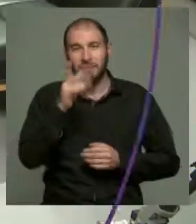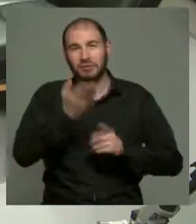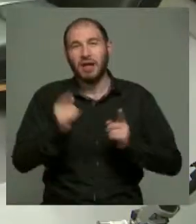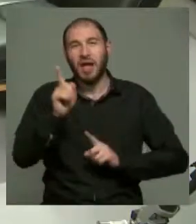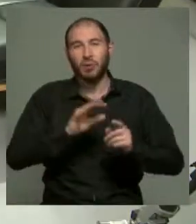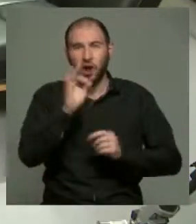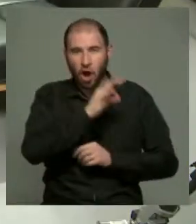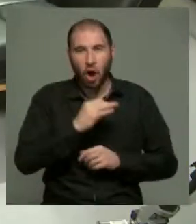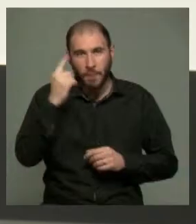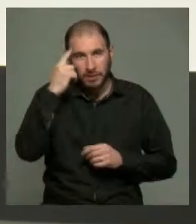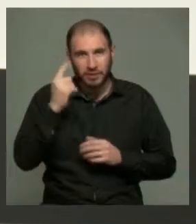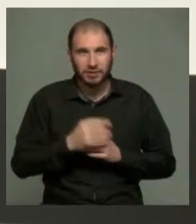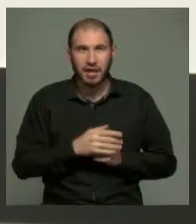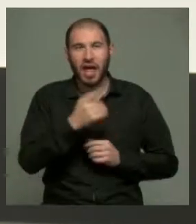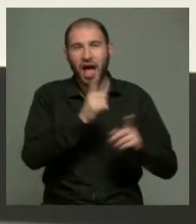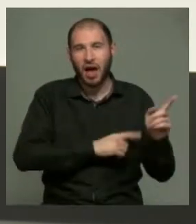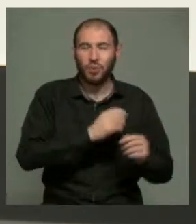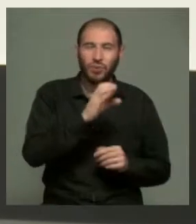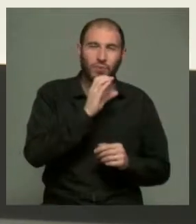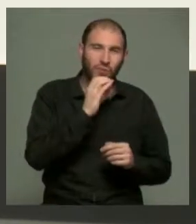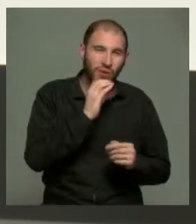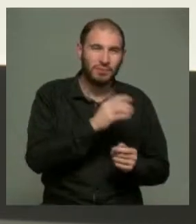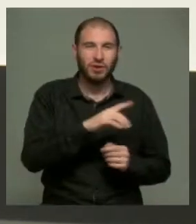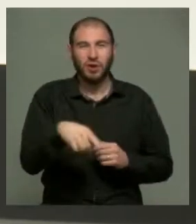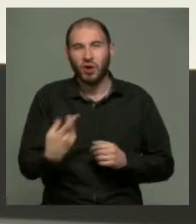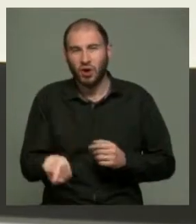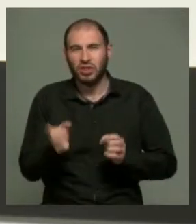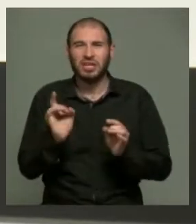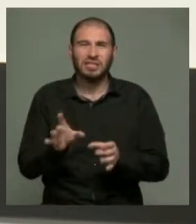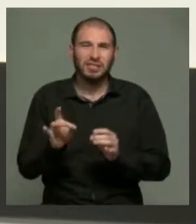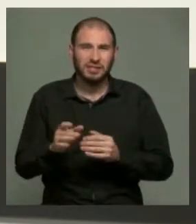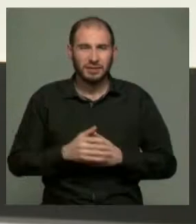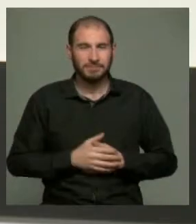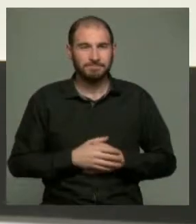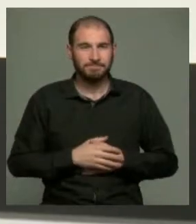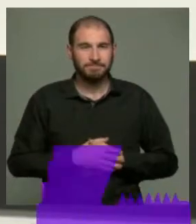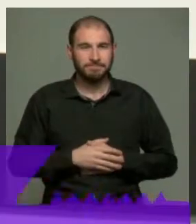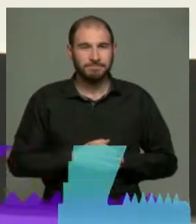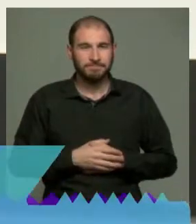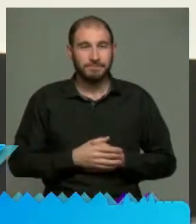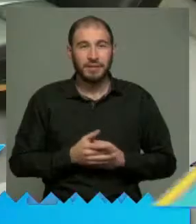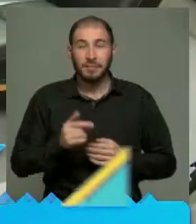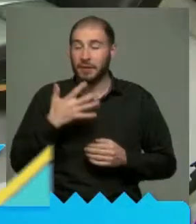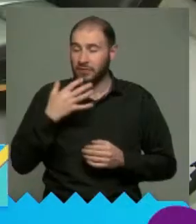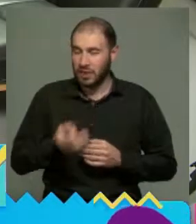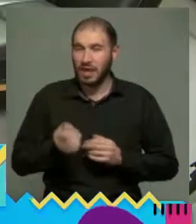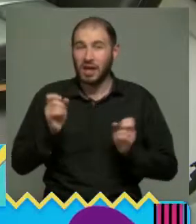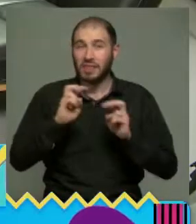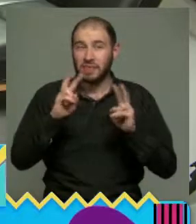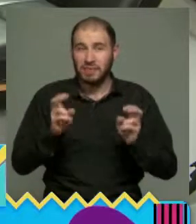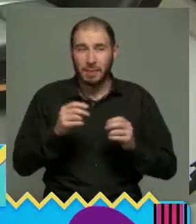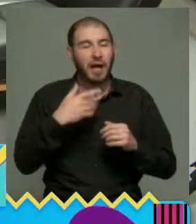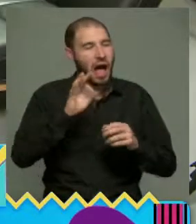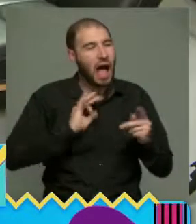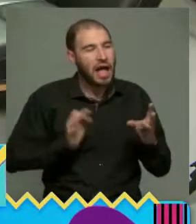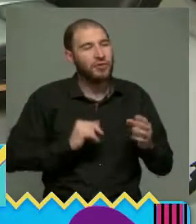opina, algunos se lo toman con humor, otros hacen críticas puntuales. Sí, pero lo cierto es que bueno, es una temática que año